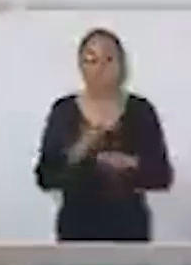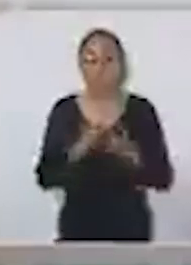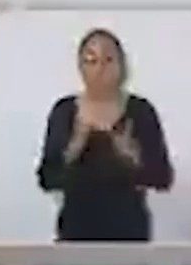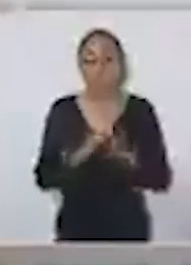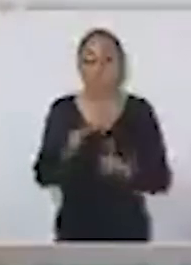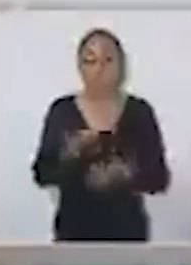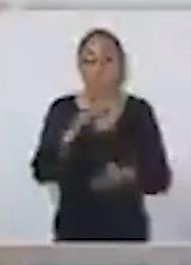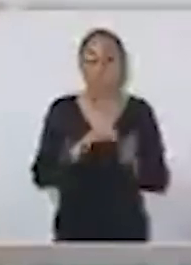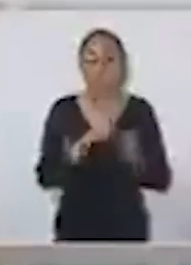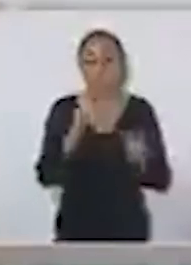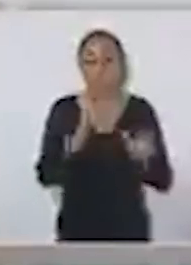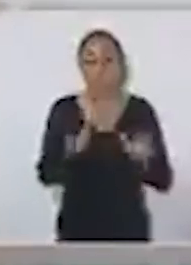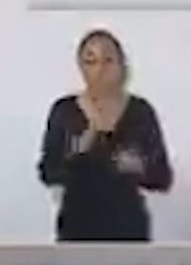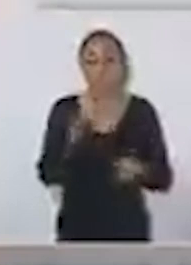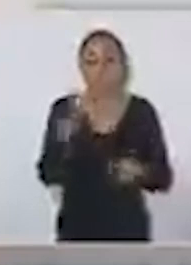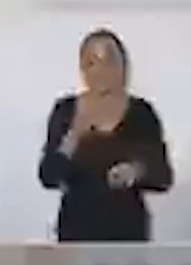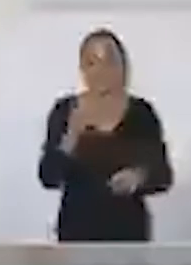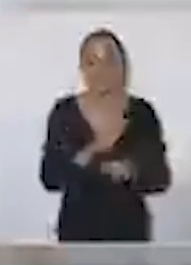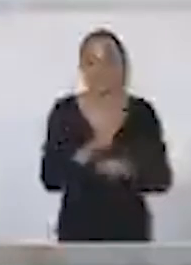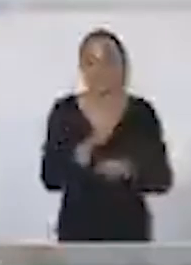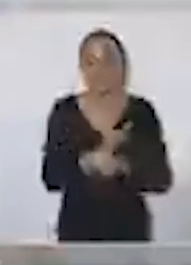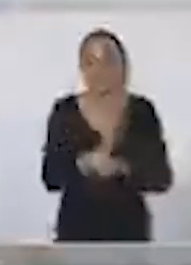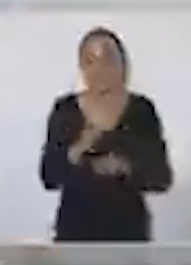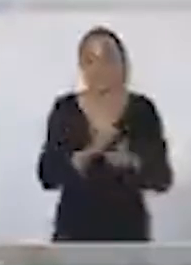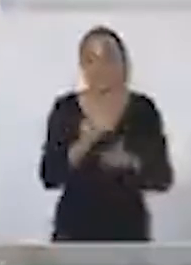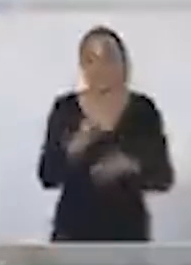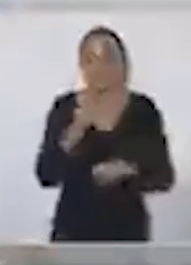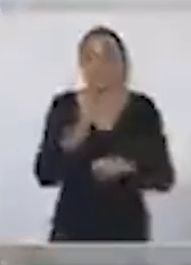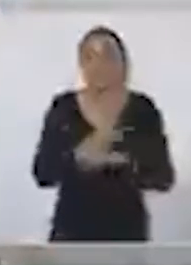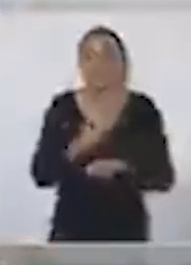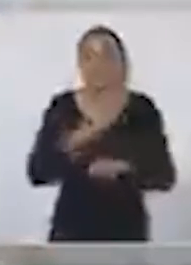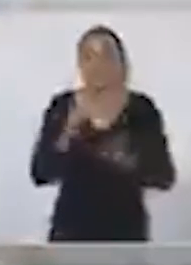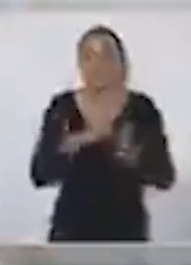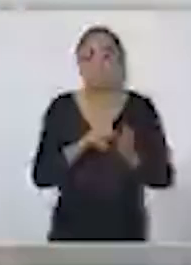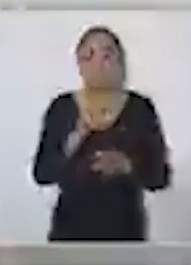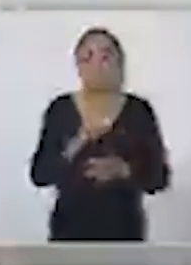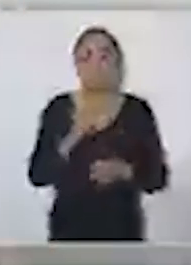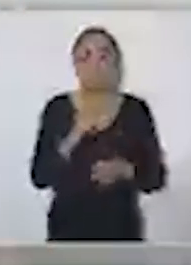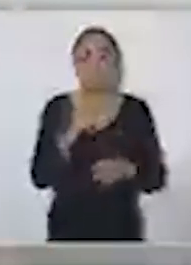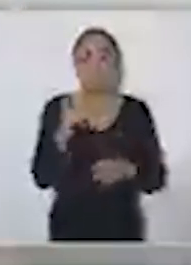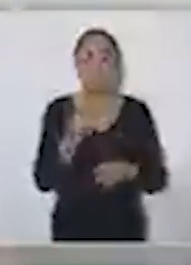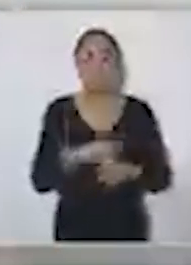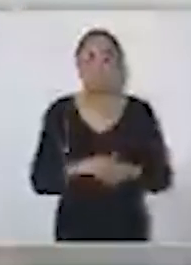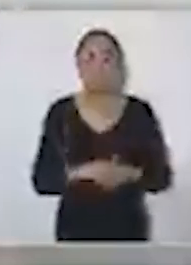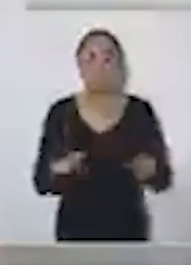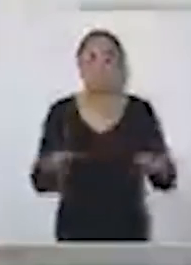etarios, 5.507, para el 2021 disminuyó a 3.257. ¿Es cuánto?